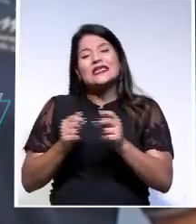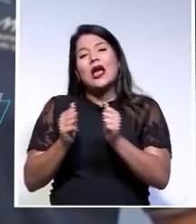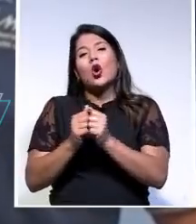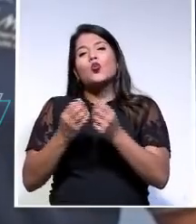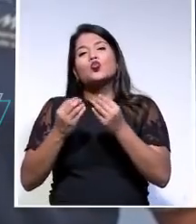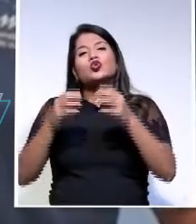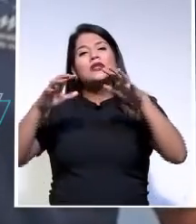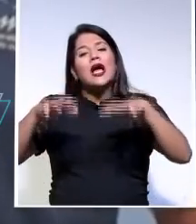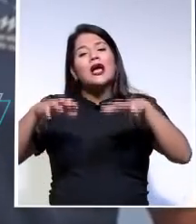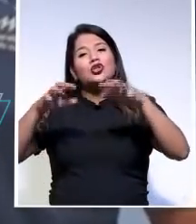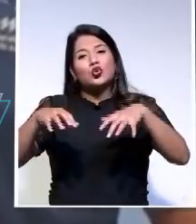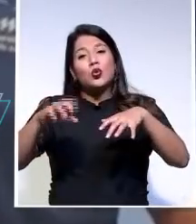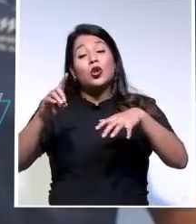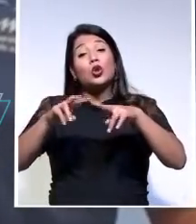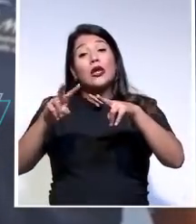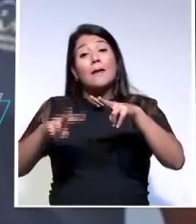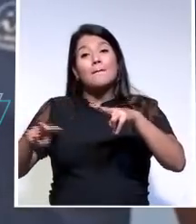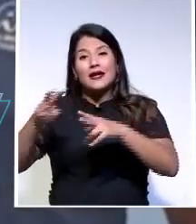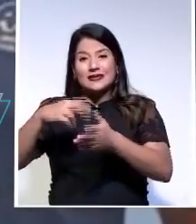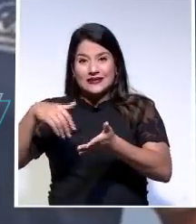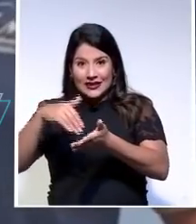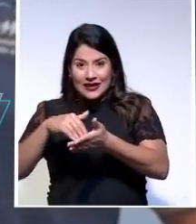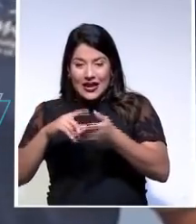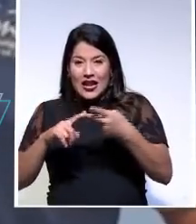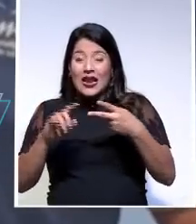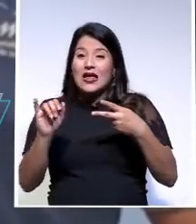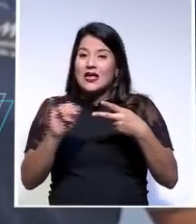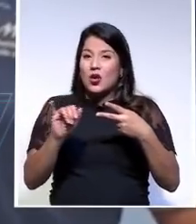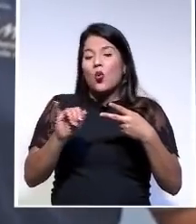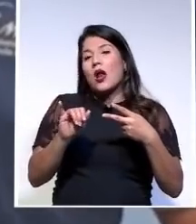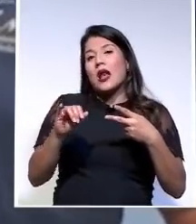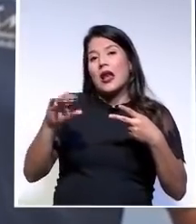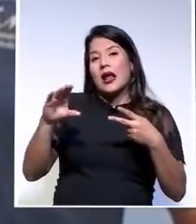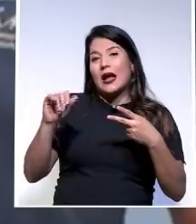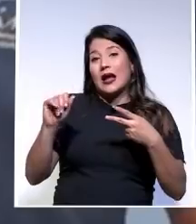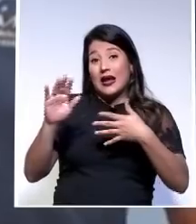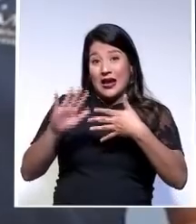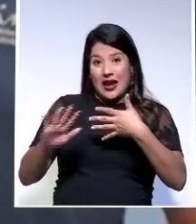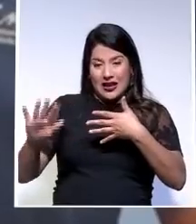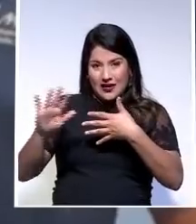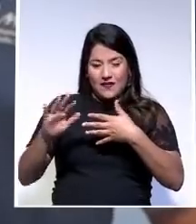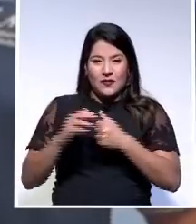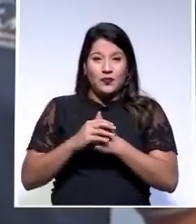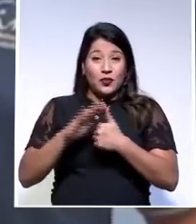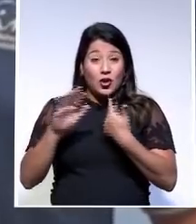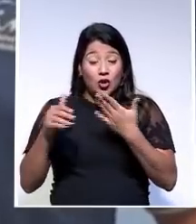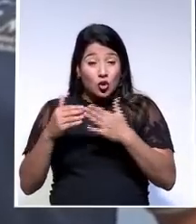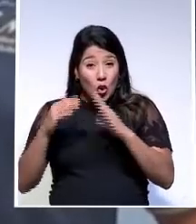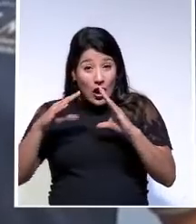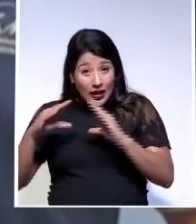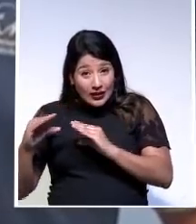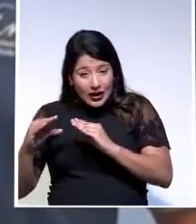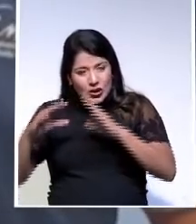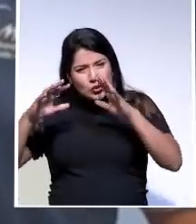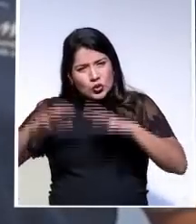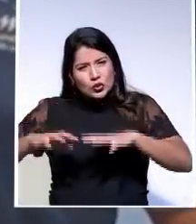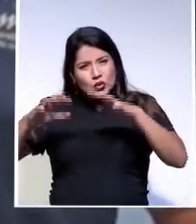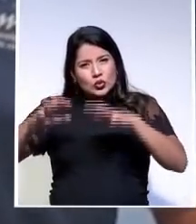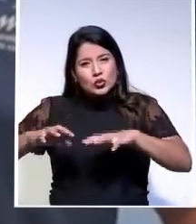región, tanto del Valle Central como la mayor parte de la vertiente del Pacífico. Todas las tardes estaremos teniendo precipitaciones